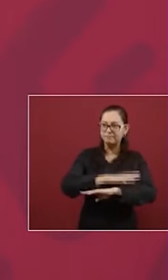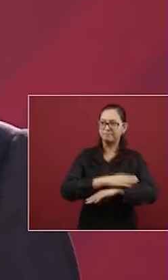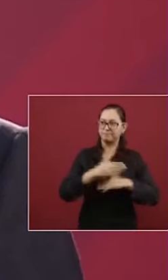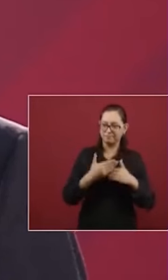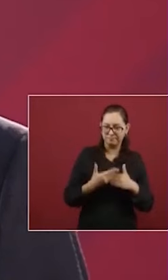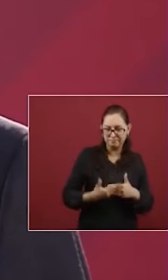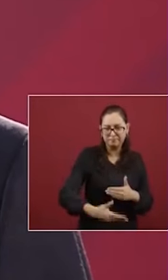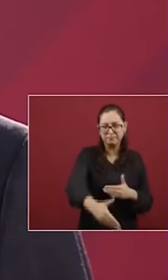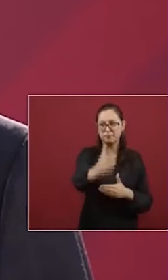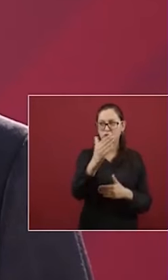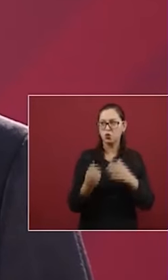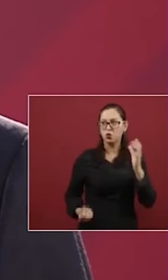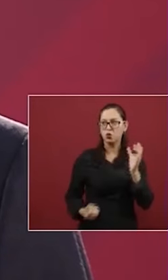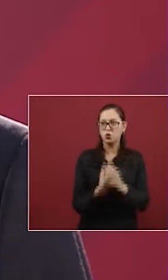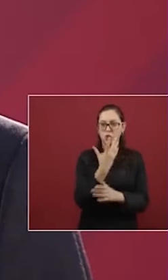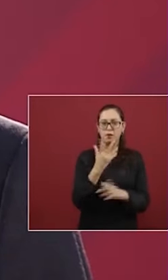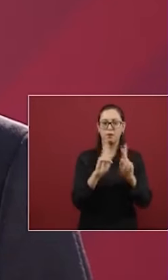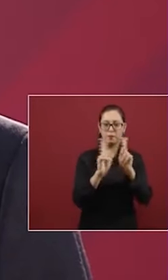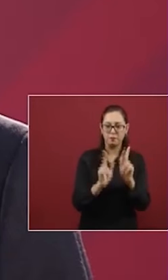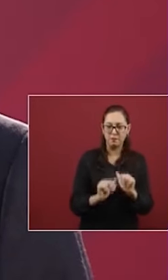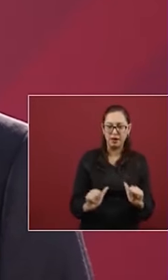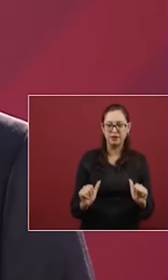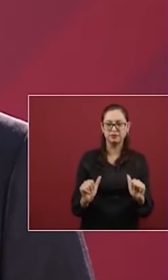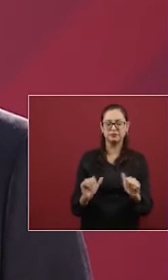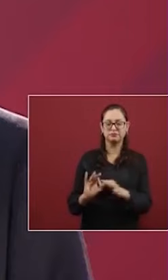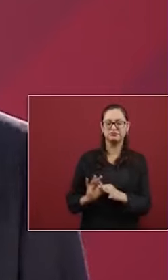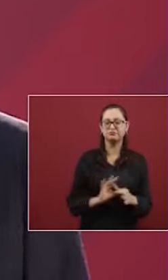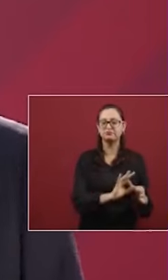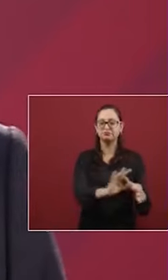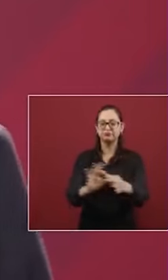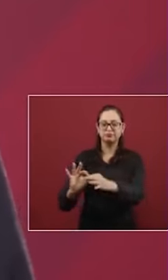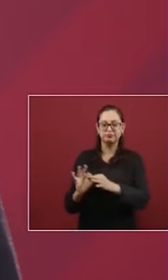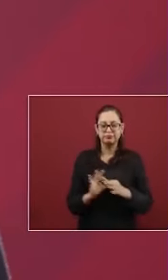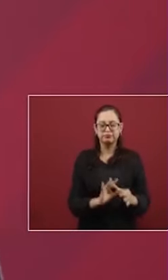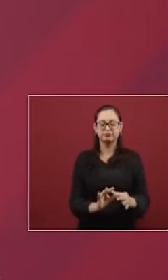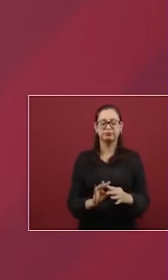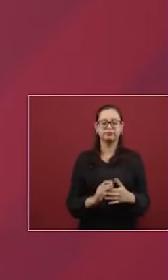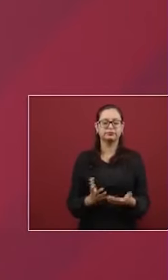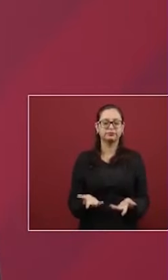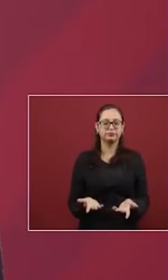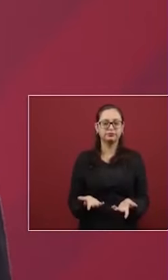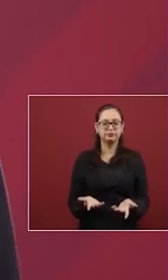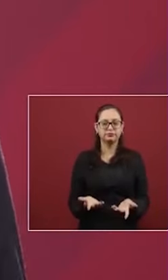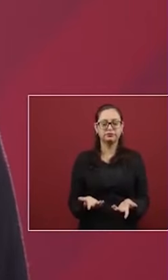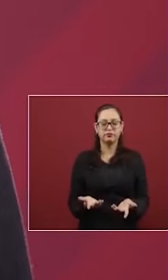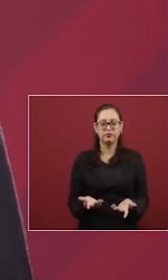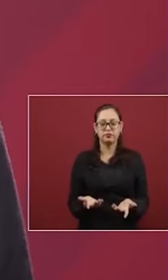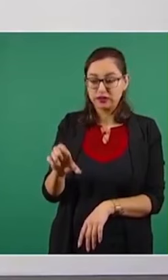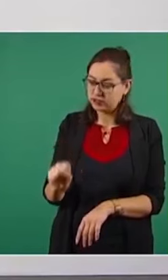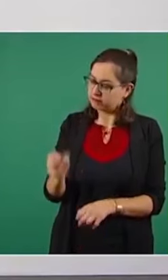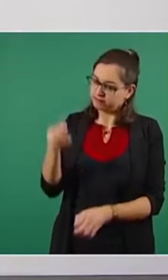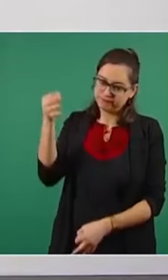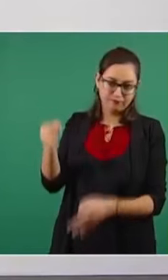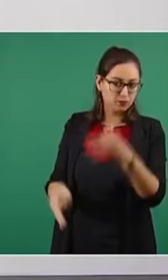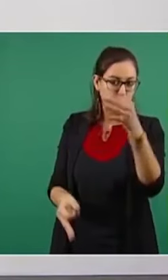motivos de inseguridad. El único motivo por el que solía aparecer en la prensa nacional era la construcción de una nueva refinería de Dos Bocas,